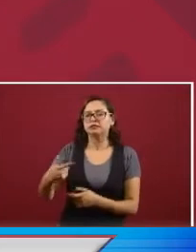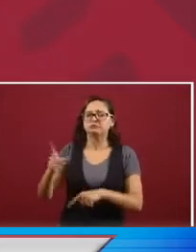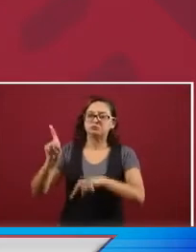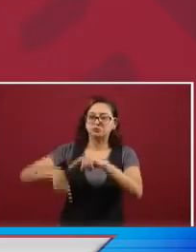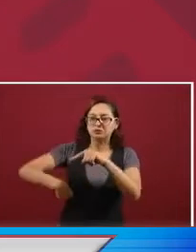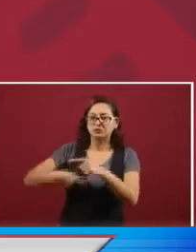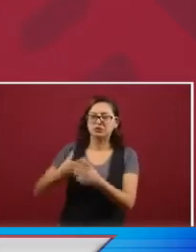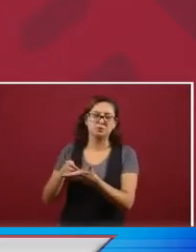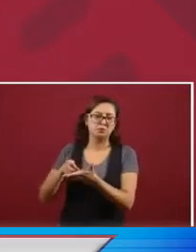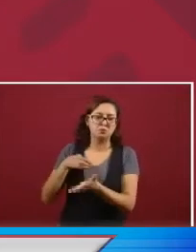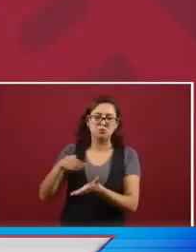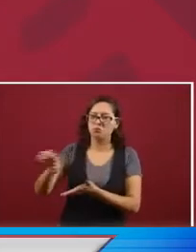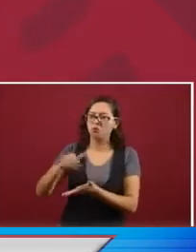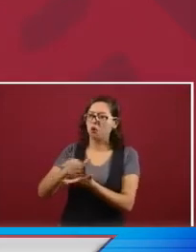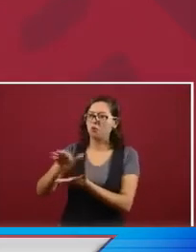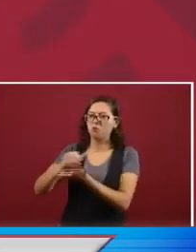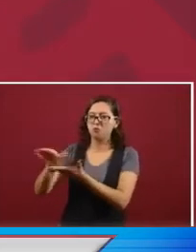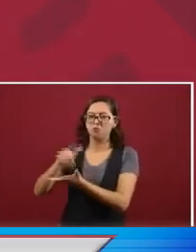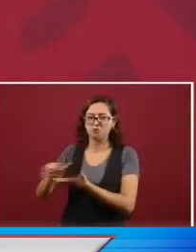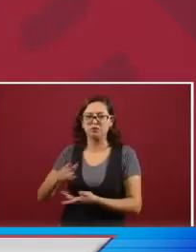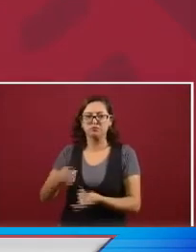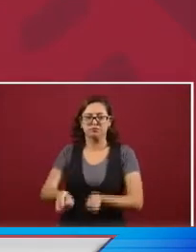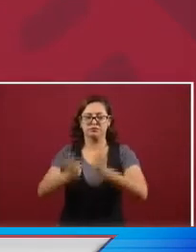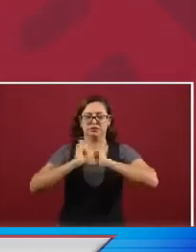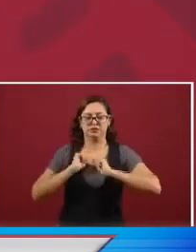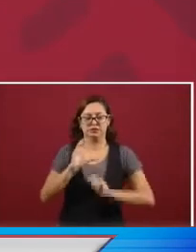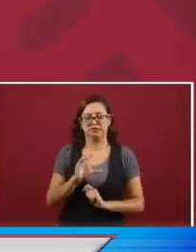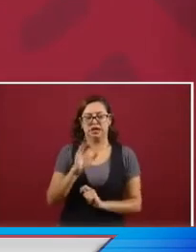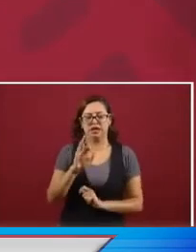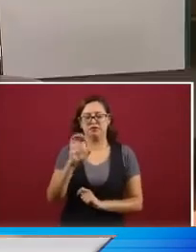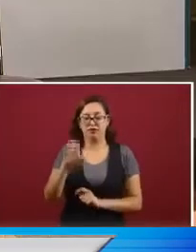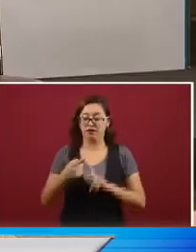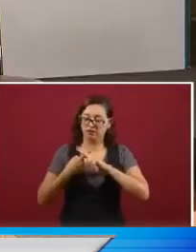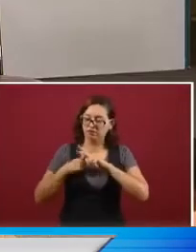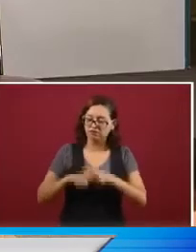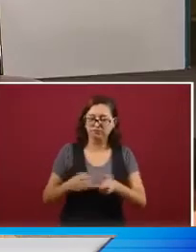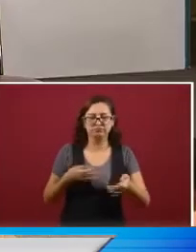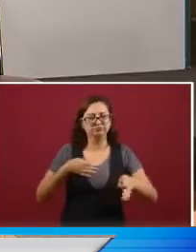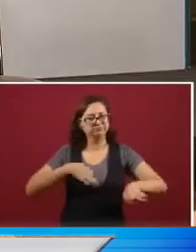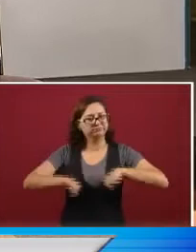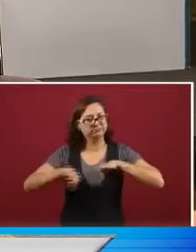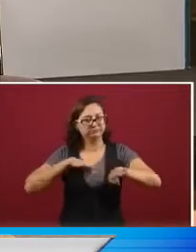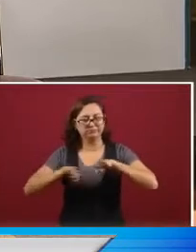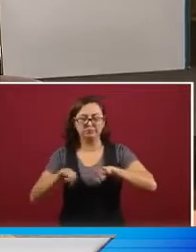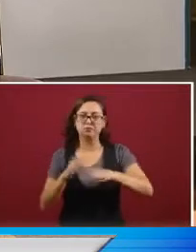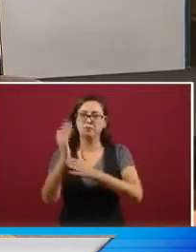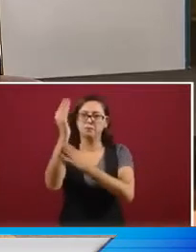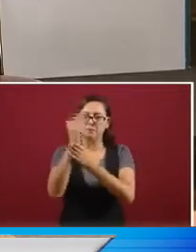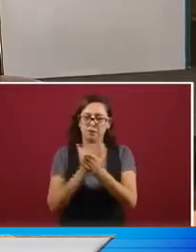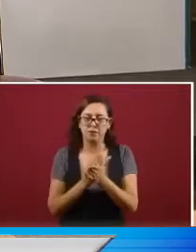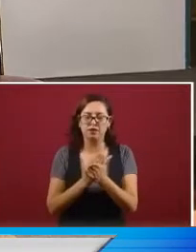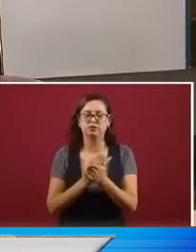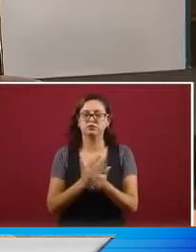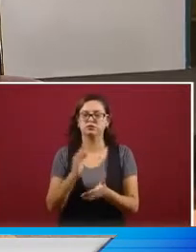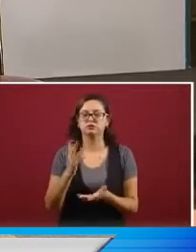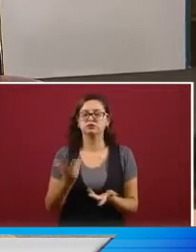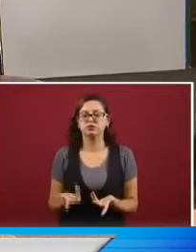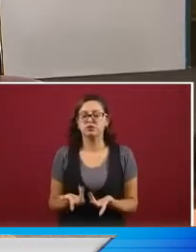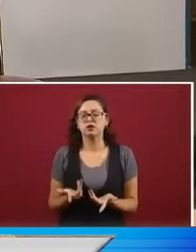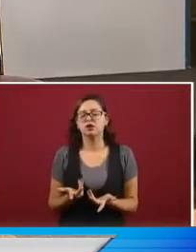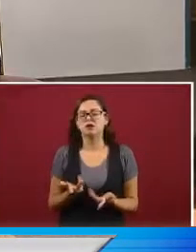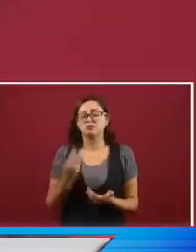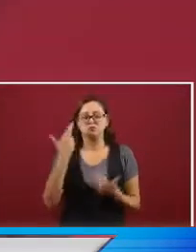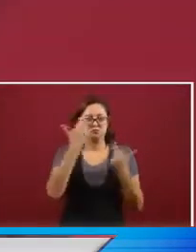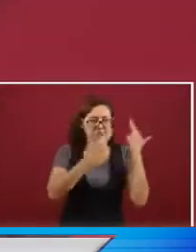que permite la reducción de pérdidas en beneficio de la CFE. Se verifica de igual forma la cartera vencida bajo un programa entre los usuarios y los